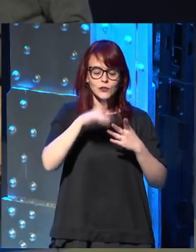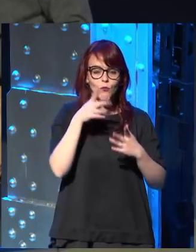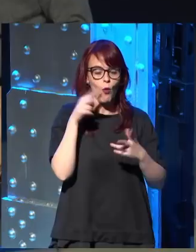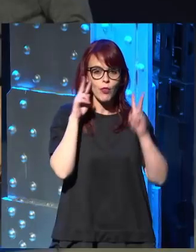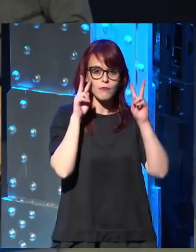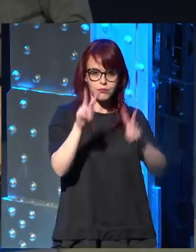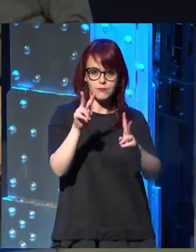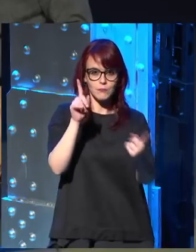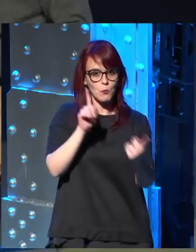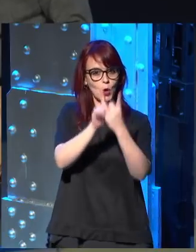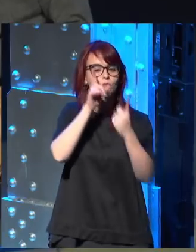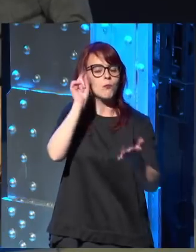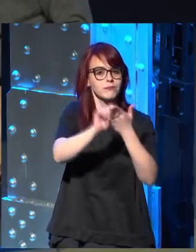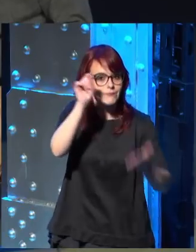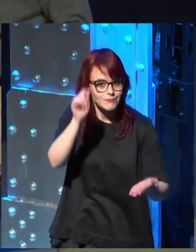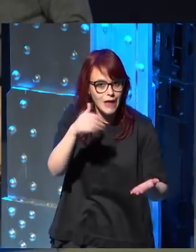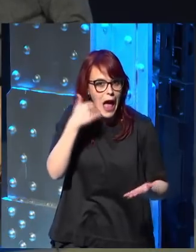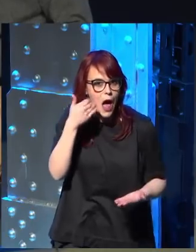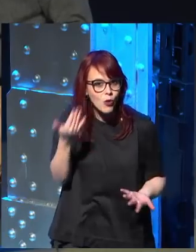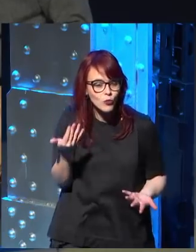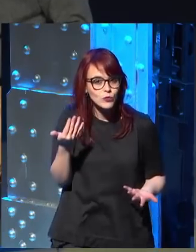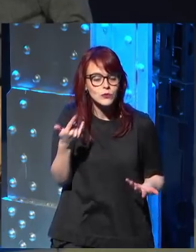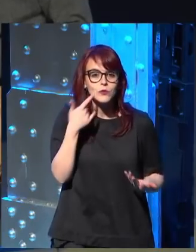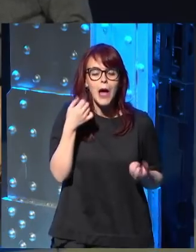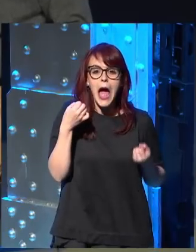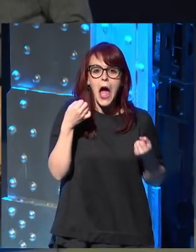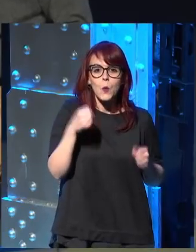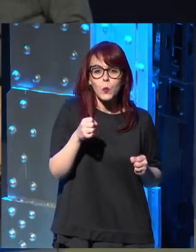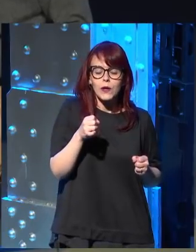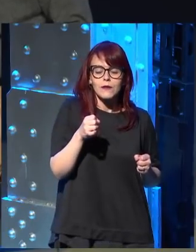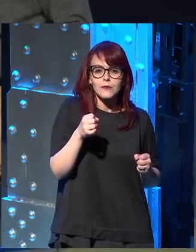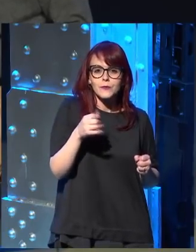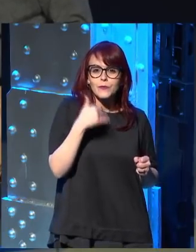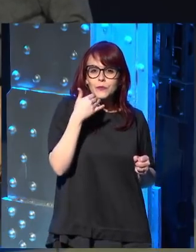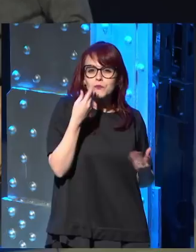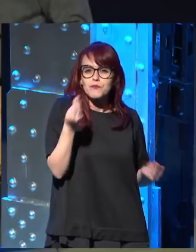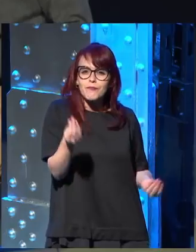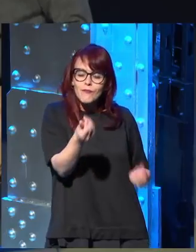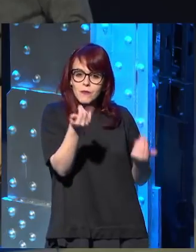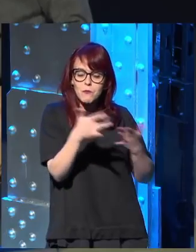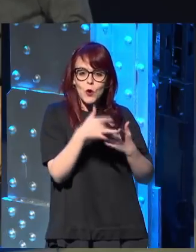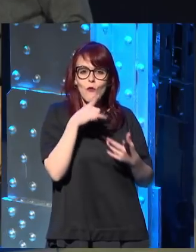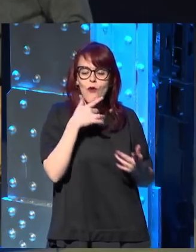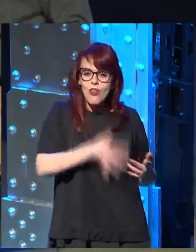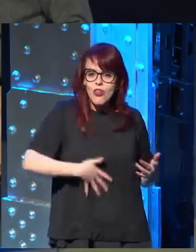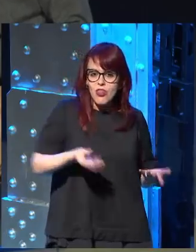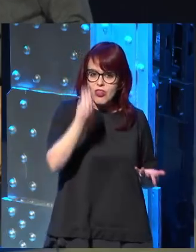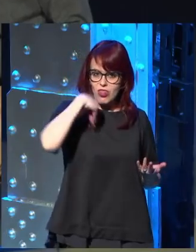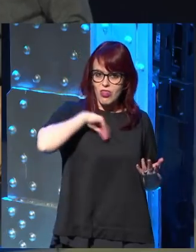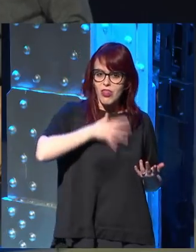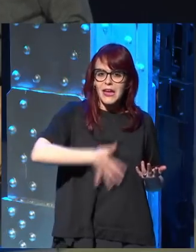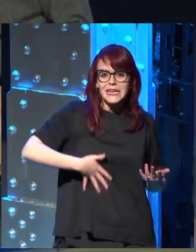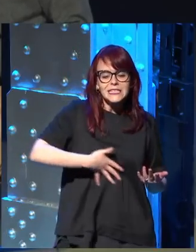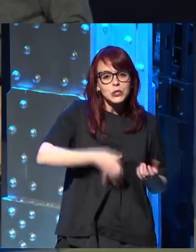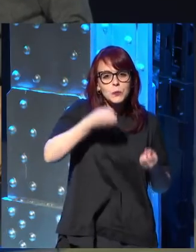inmediata. Al final, apenas digerida, no hay una digestión de aquello que